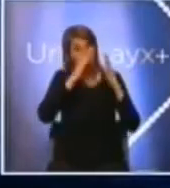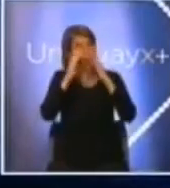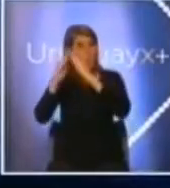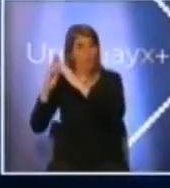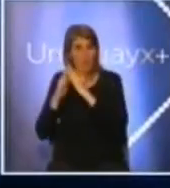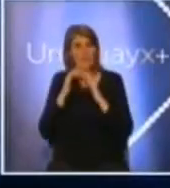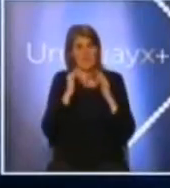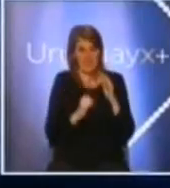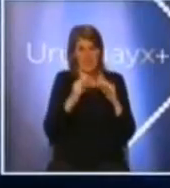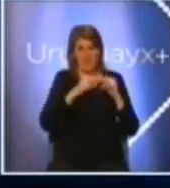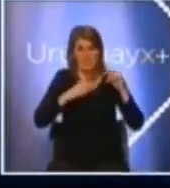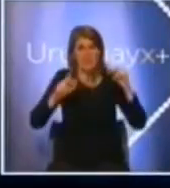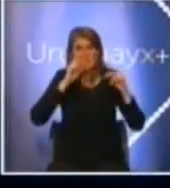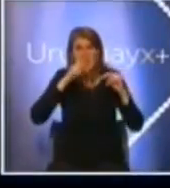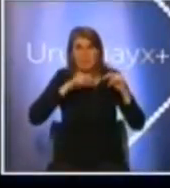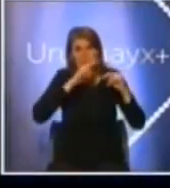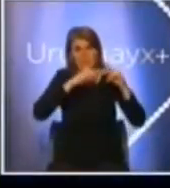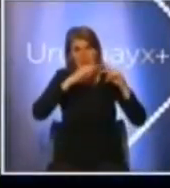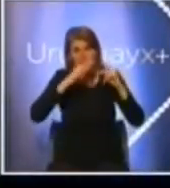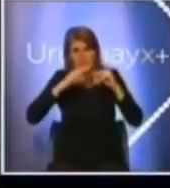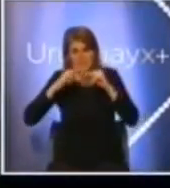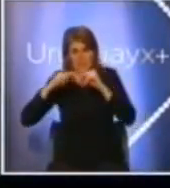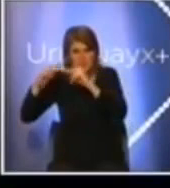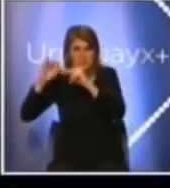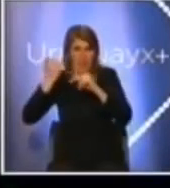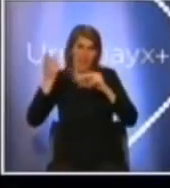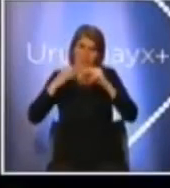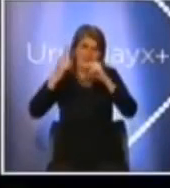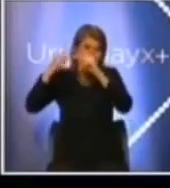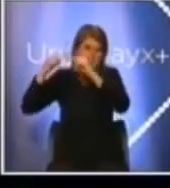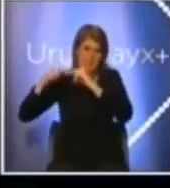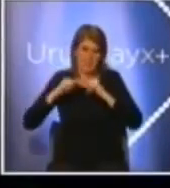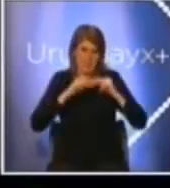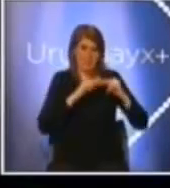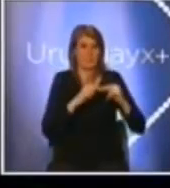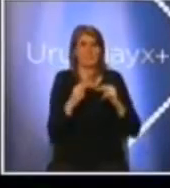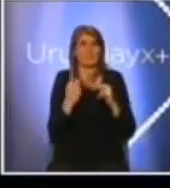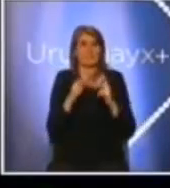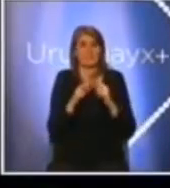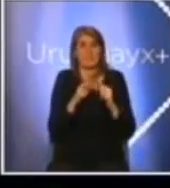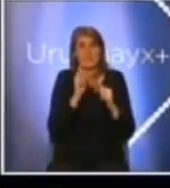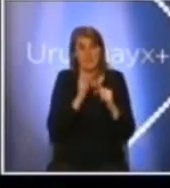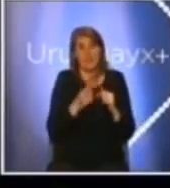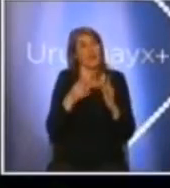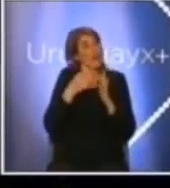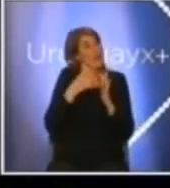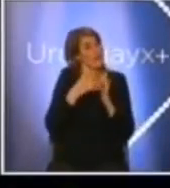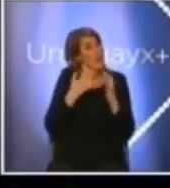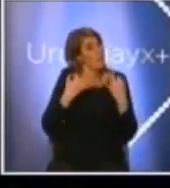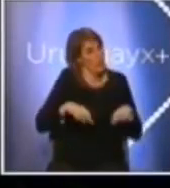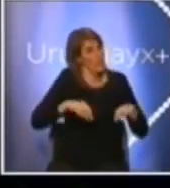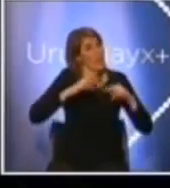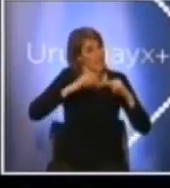ya 415.000 están conectados a Internet. De la calidad de nuestra banda ancha, del